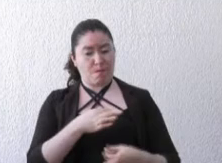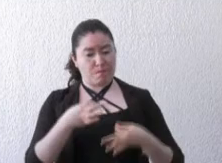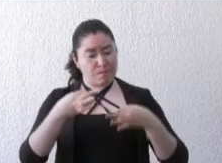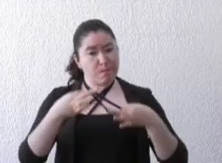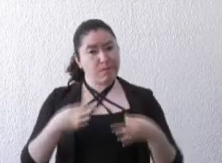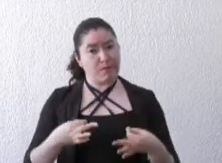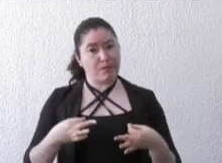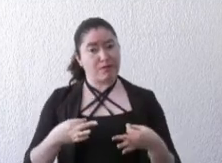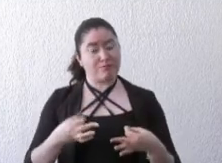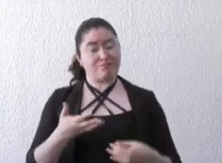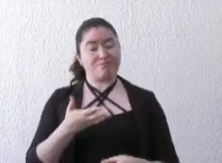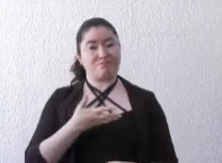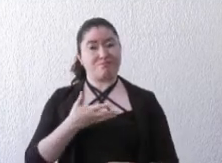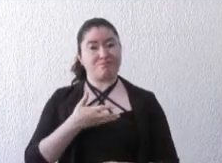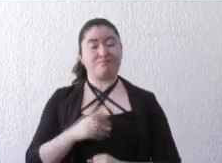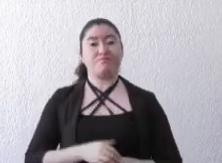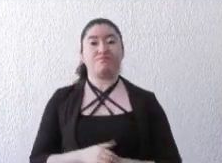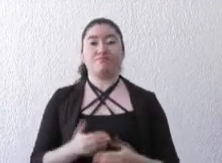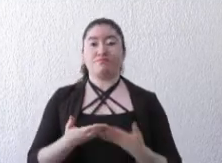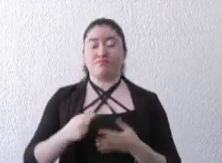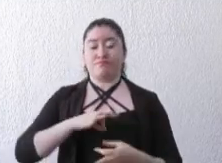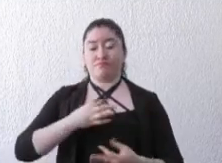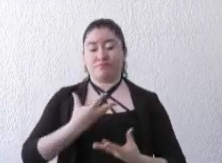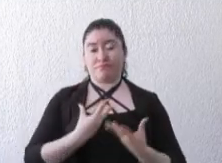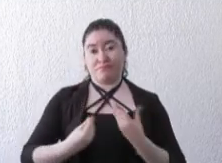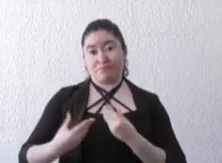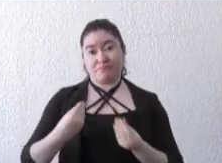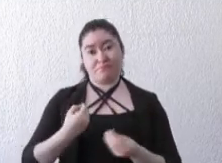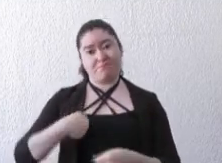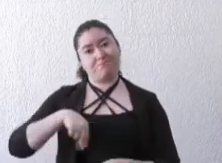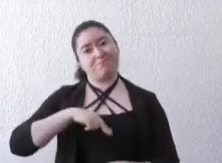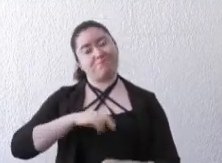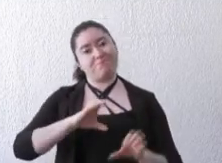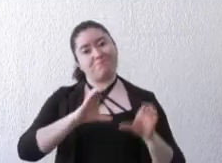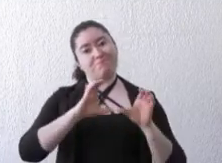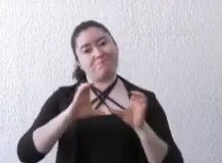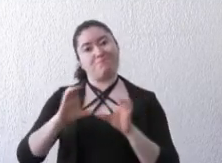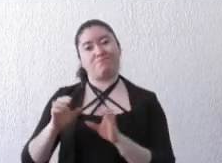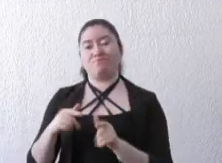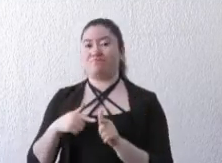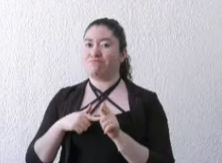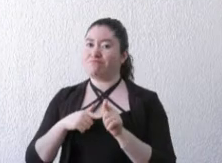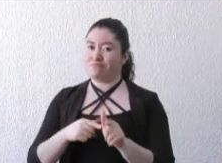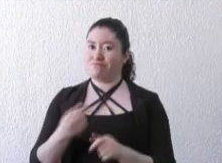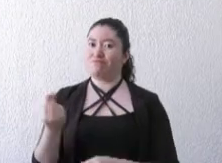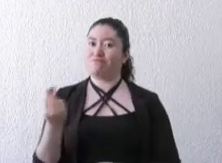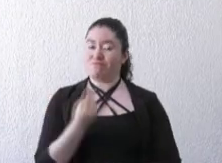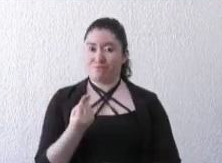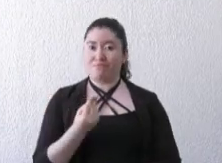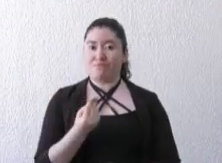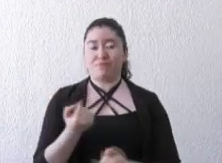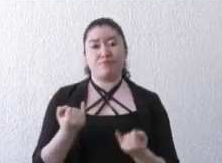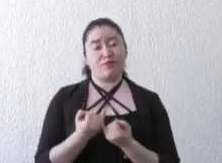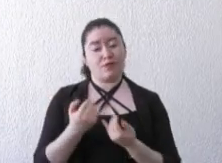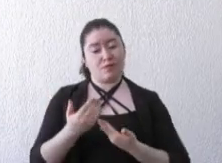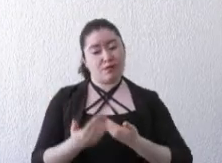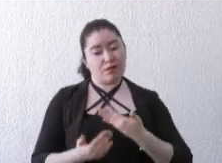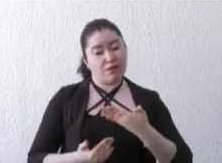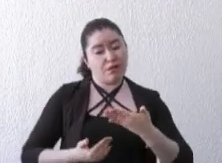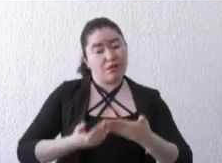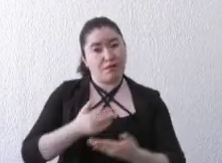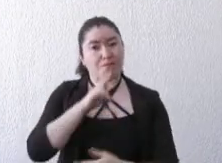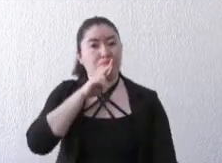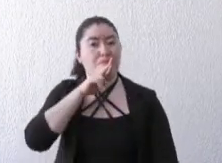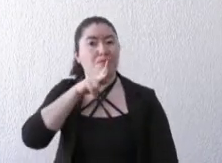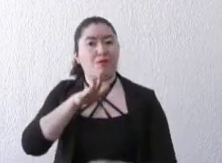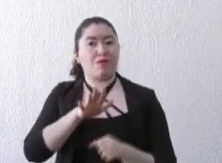Y respecto a la pandemia, pues seguirnos cuidando y pues avanzar lo más posible y lo mejor posible en